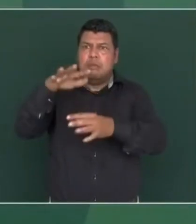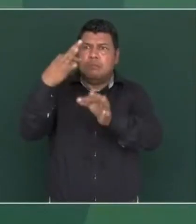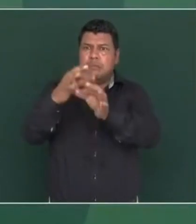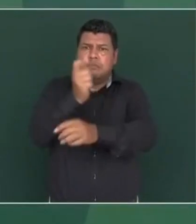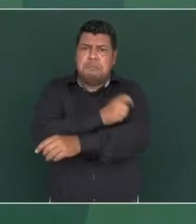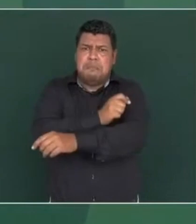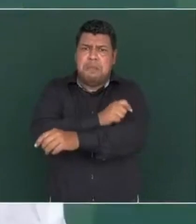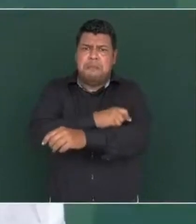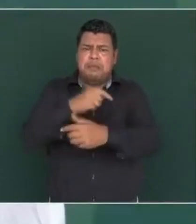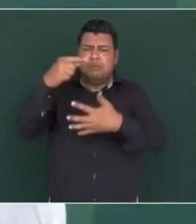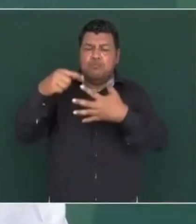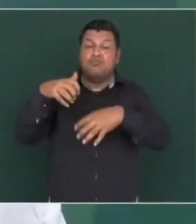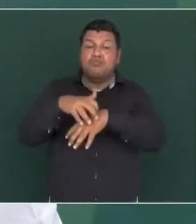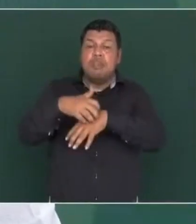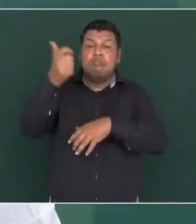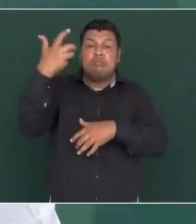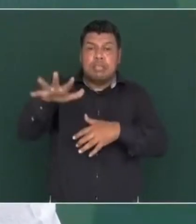10, lugar 10.